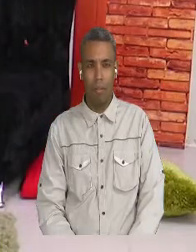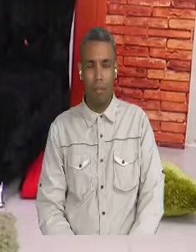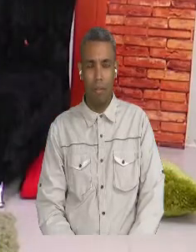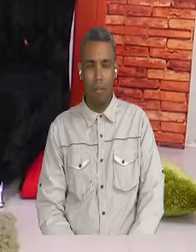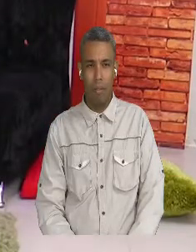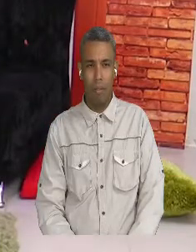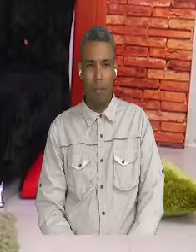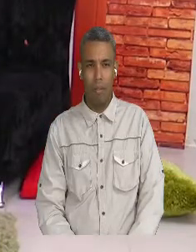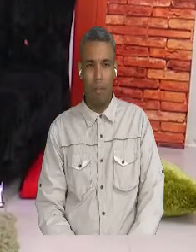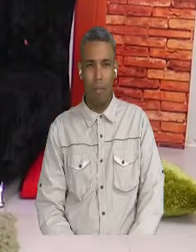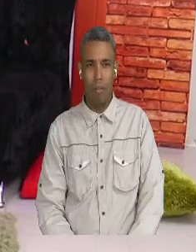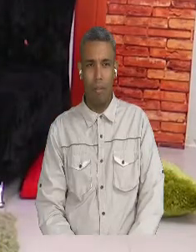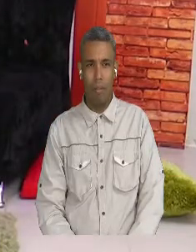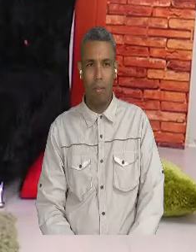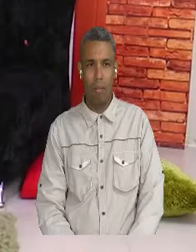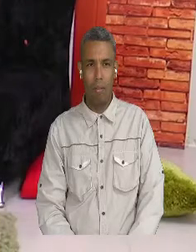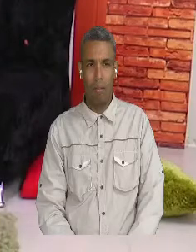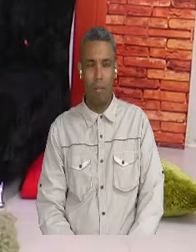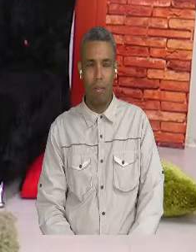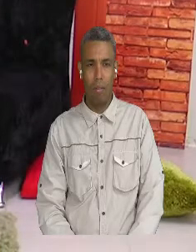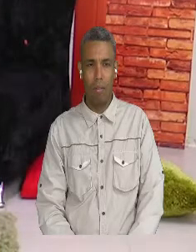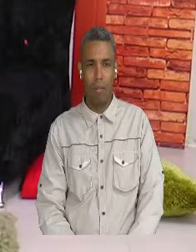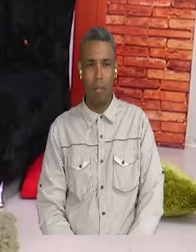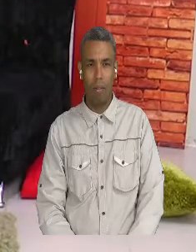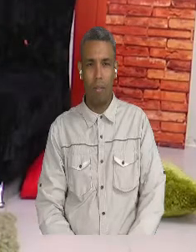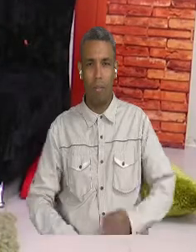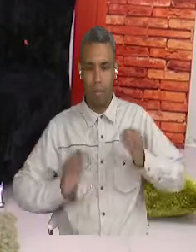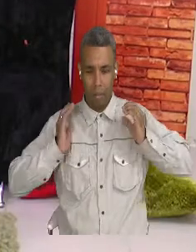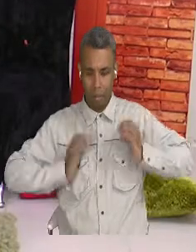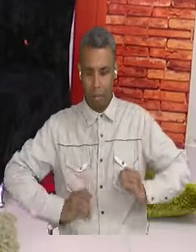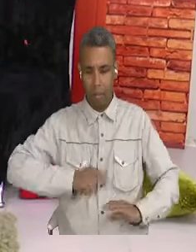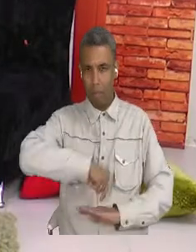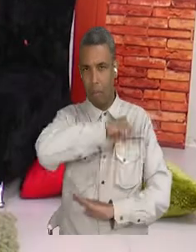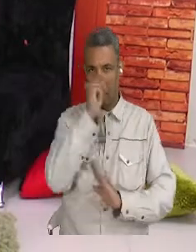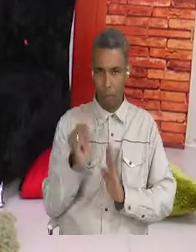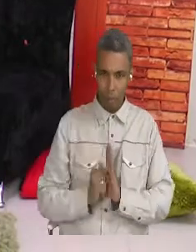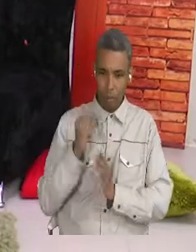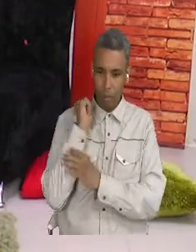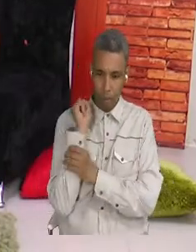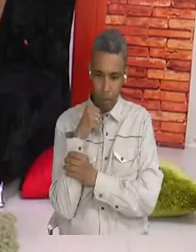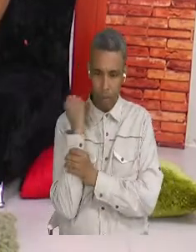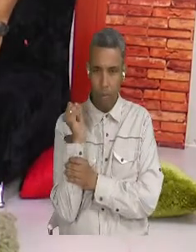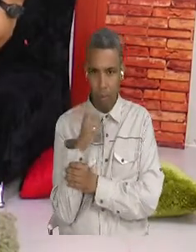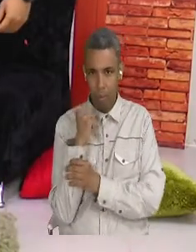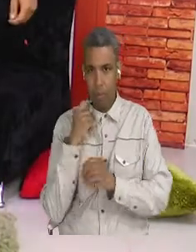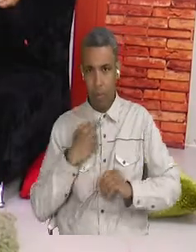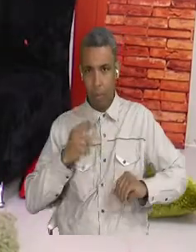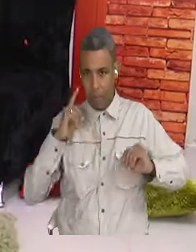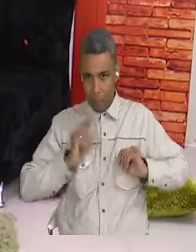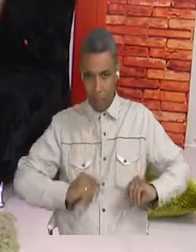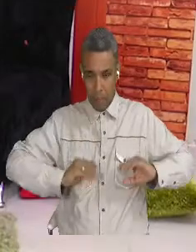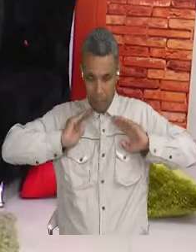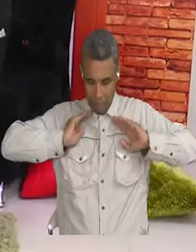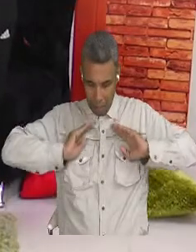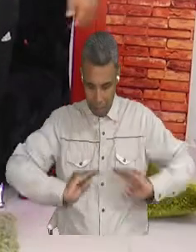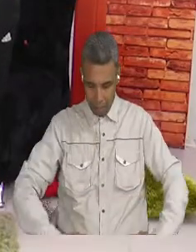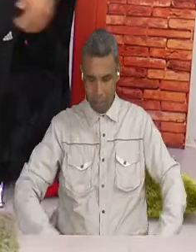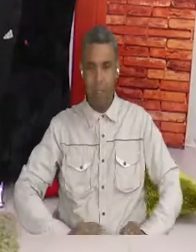zona lumbar. Sí, vamos a trabajar hoy todo el cuerpo, la parte inferior, la parte superior. ¿Listo? Ahora ahí mismo los